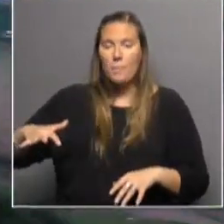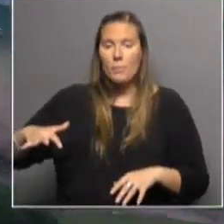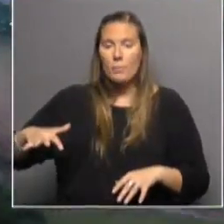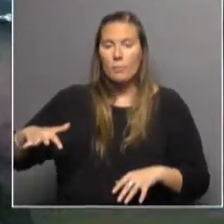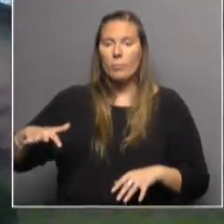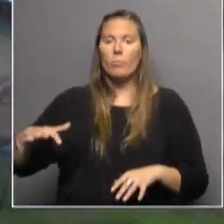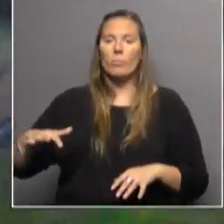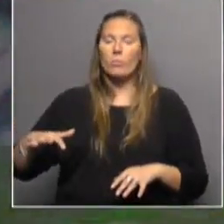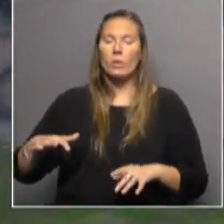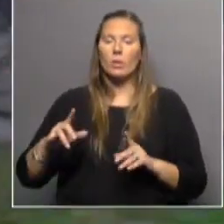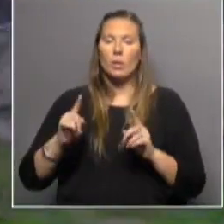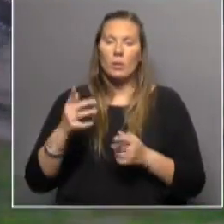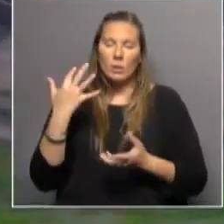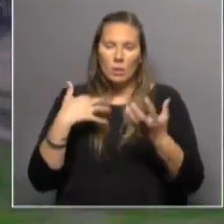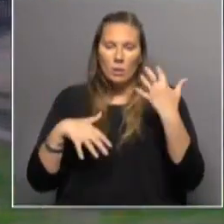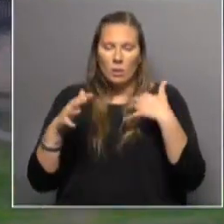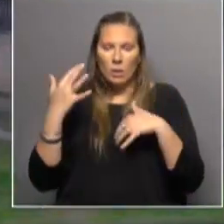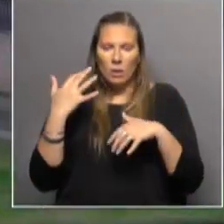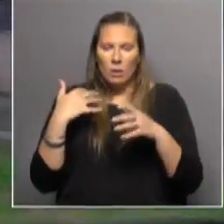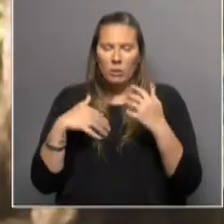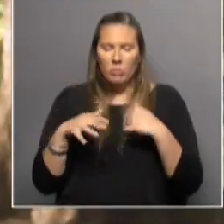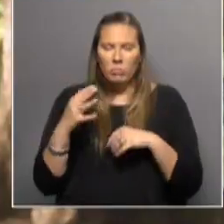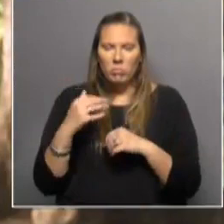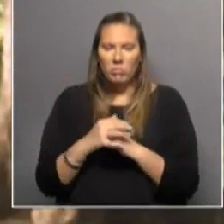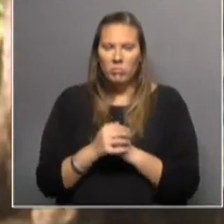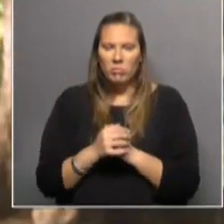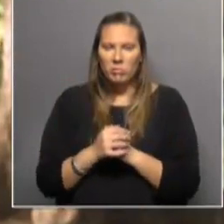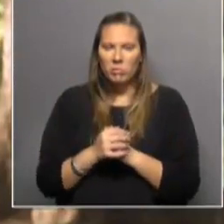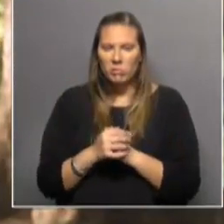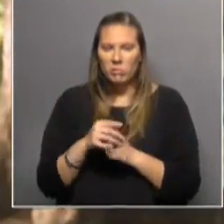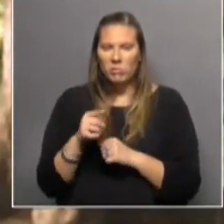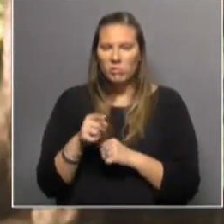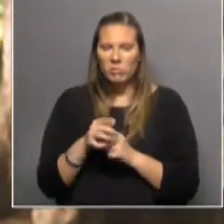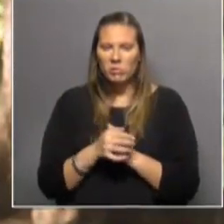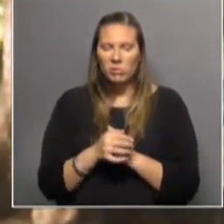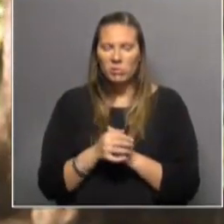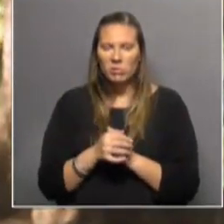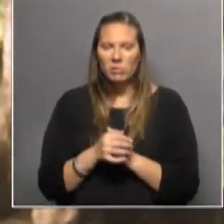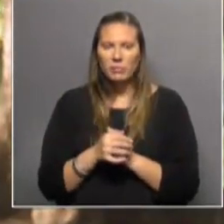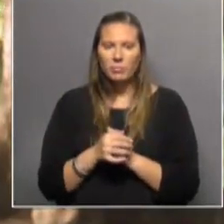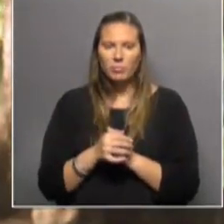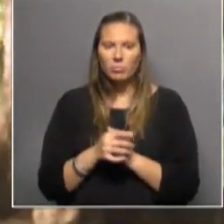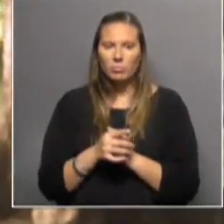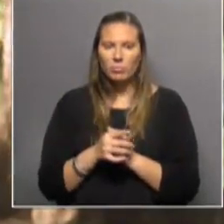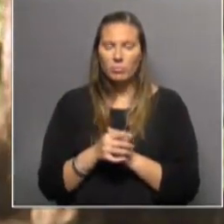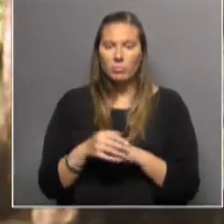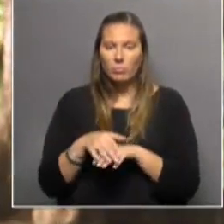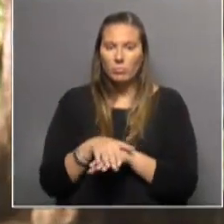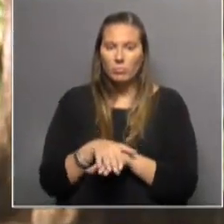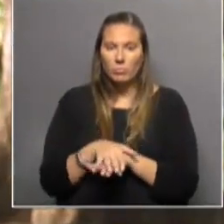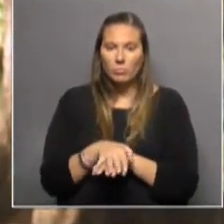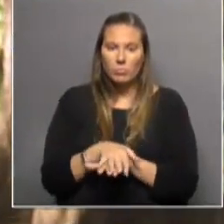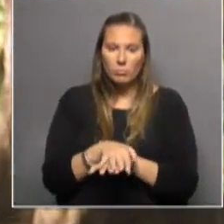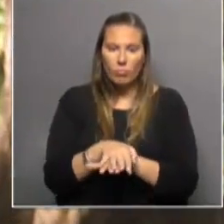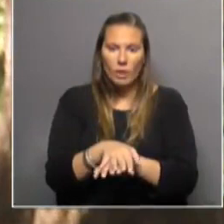Y de fauna, bueno, acá tenemos ponerle las corvinas que vienen a desovar acá.